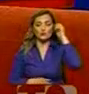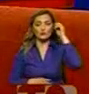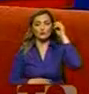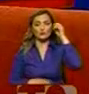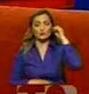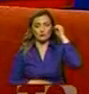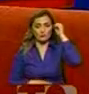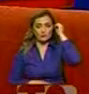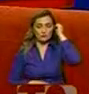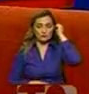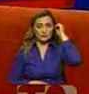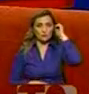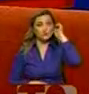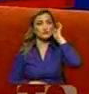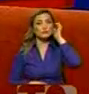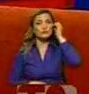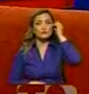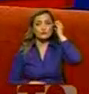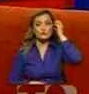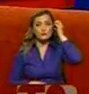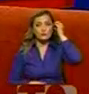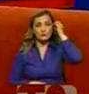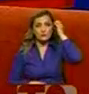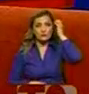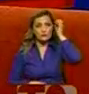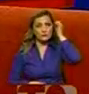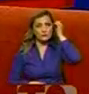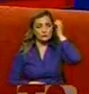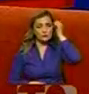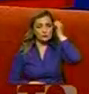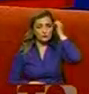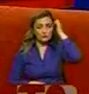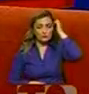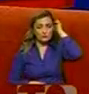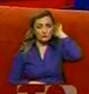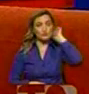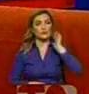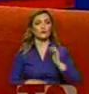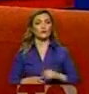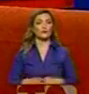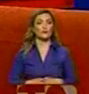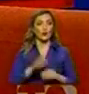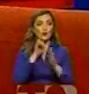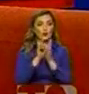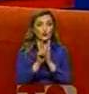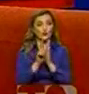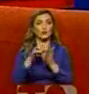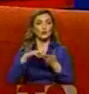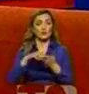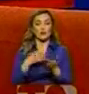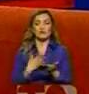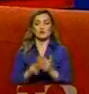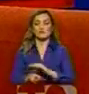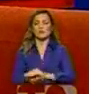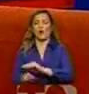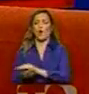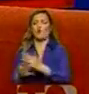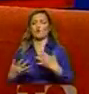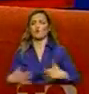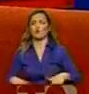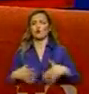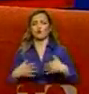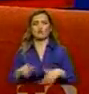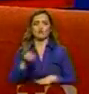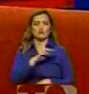Las denuncias por diezmos también salpican a la alcaldía de Cayambe, donde dos exfuncionarios del municipio denunciaron que durante